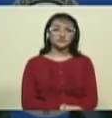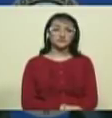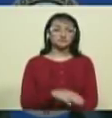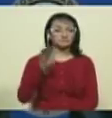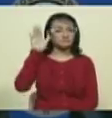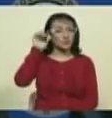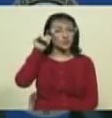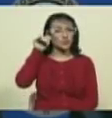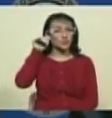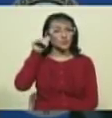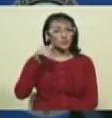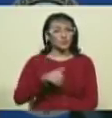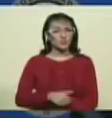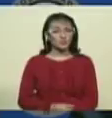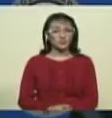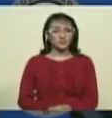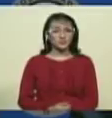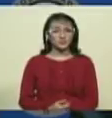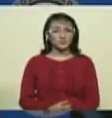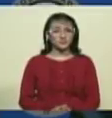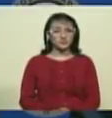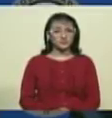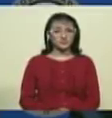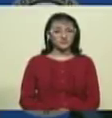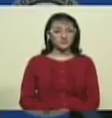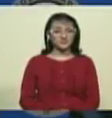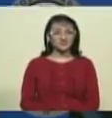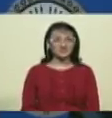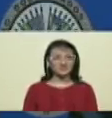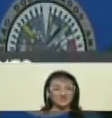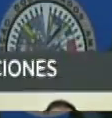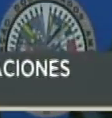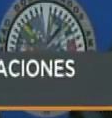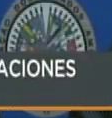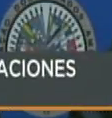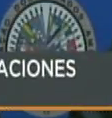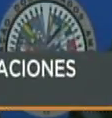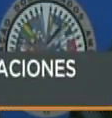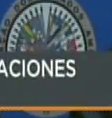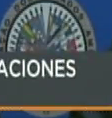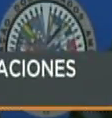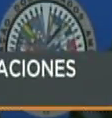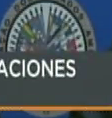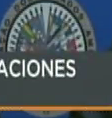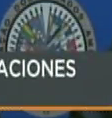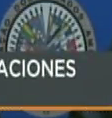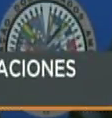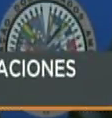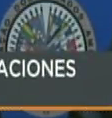Y no sé si saben, ¿van a abonar la deuda que tiene Venezuela con la organización? Gracias.